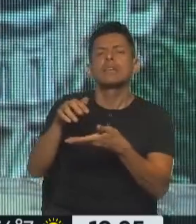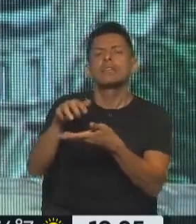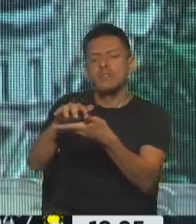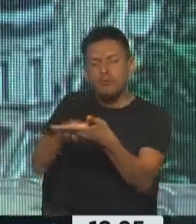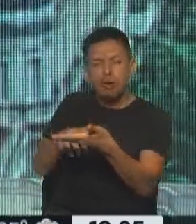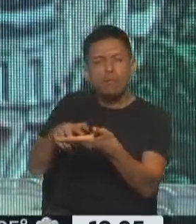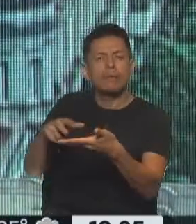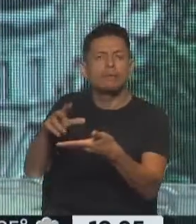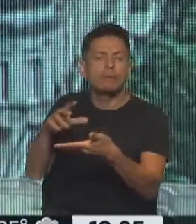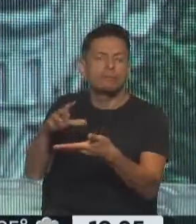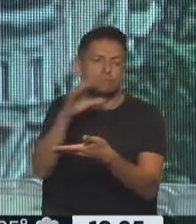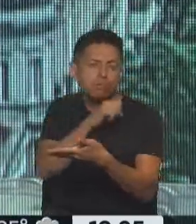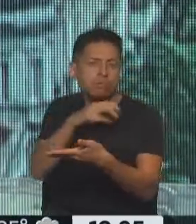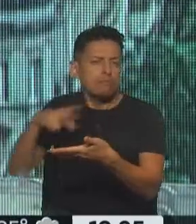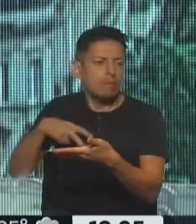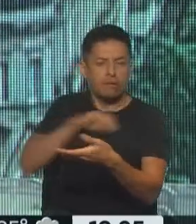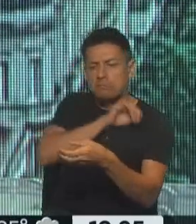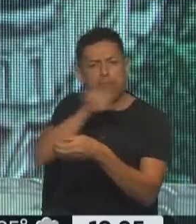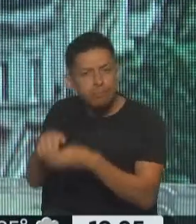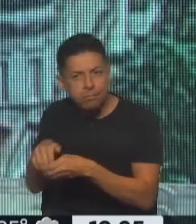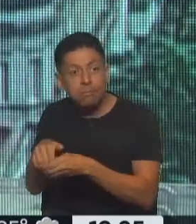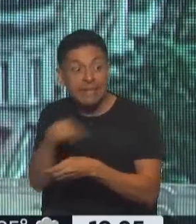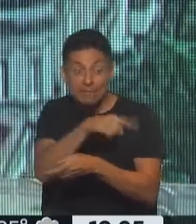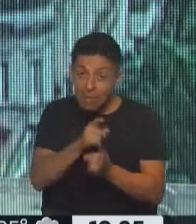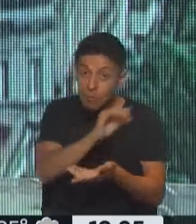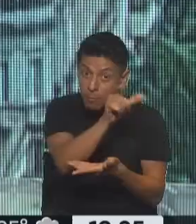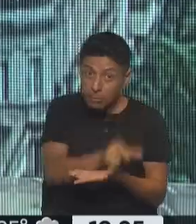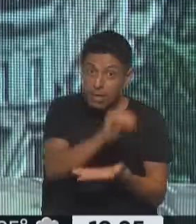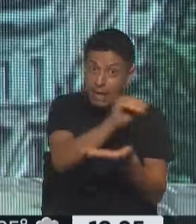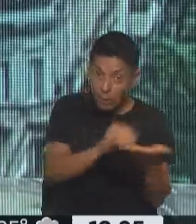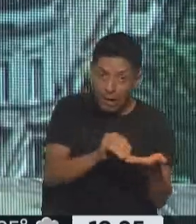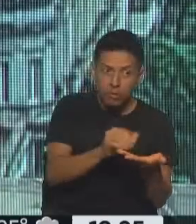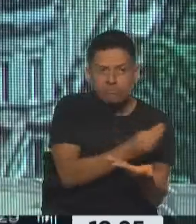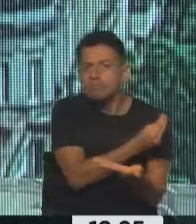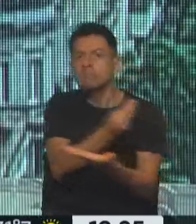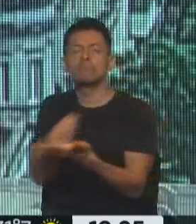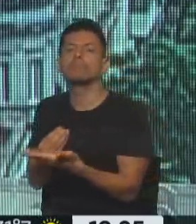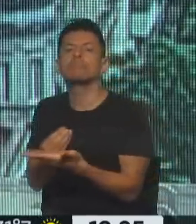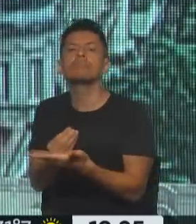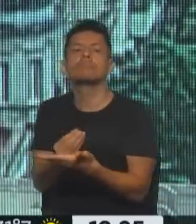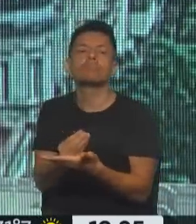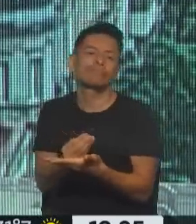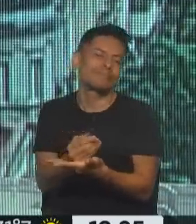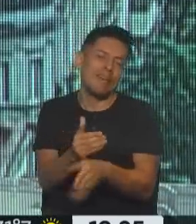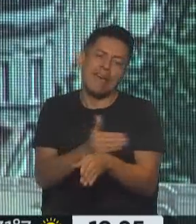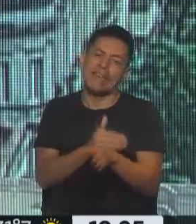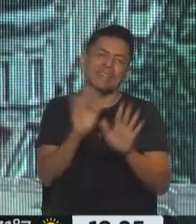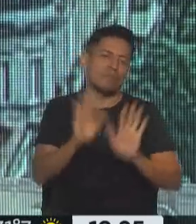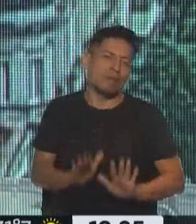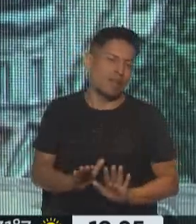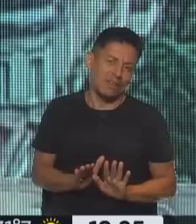ese abogado es el que se presentó ante Stornelli y Ramos y dijo... Estaba todo arreglado entre